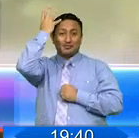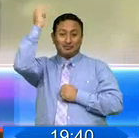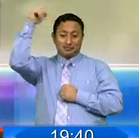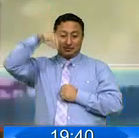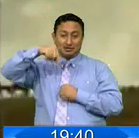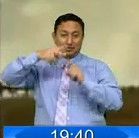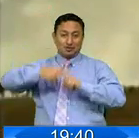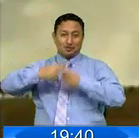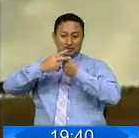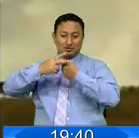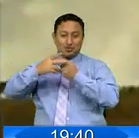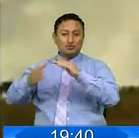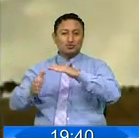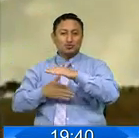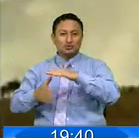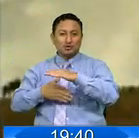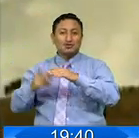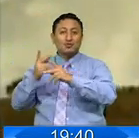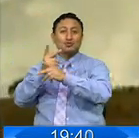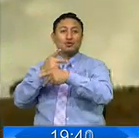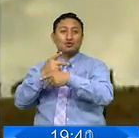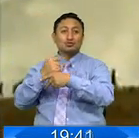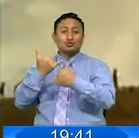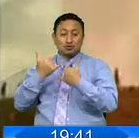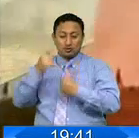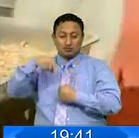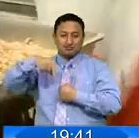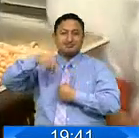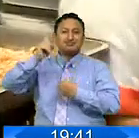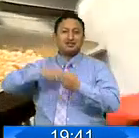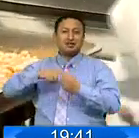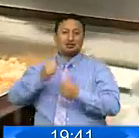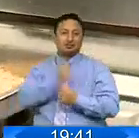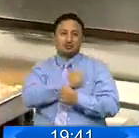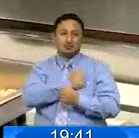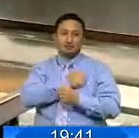esta tierra lejana con los productos de lo que hoy es Quito.